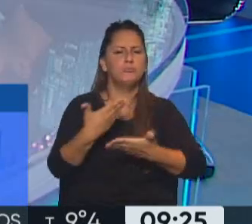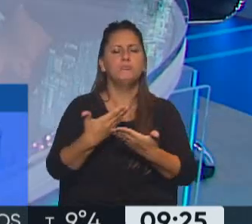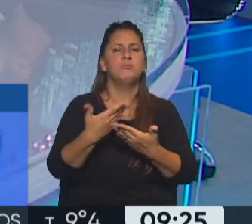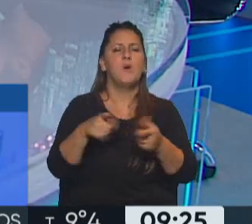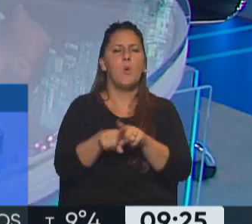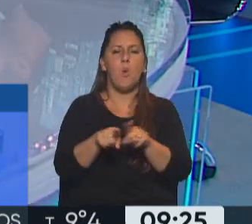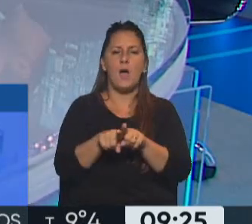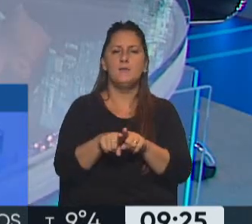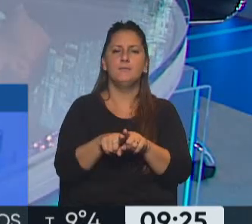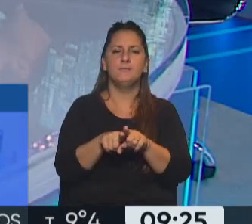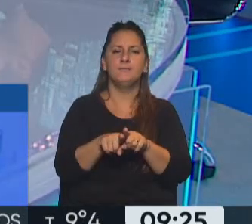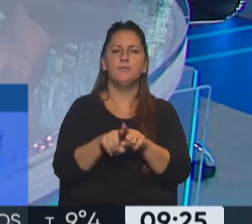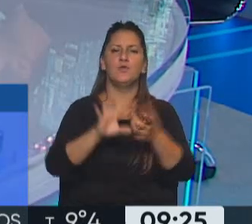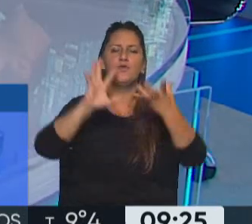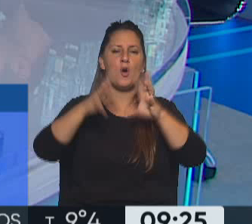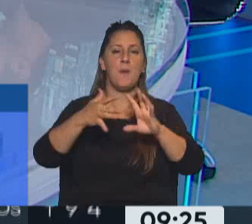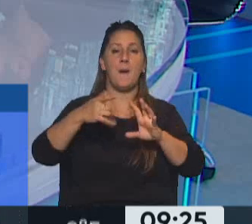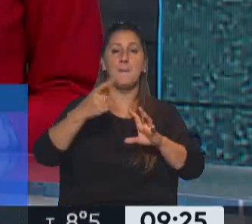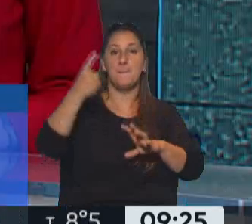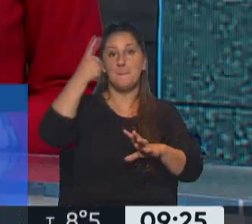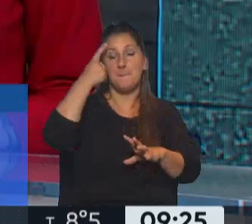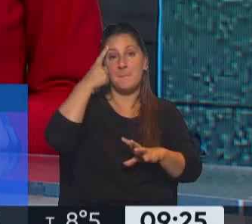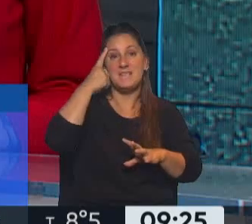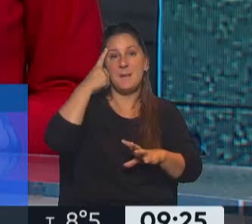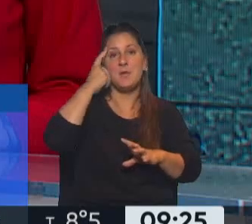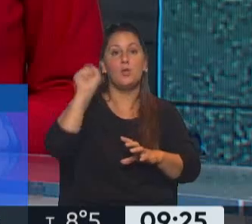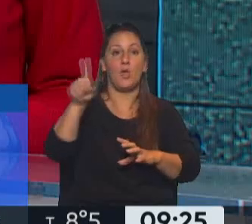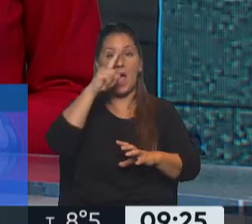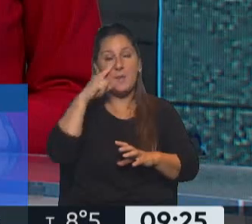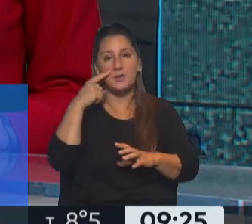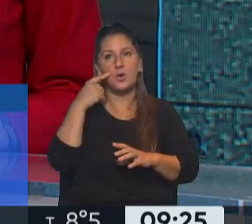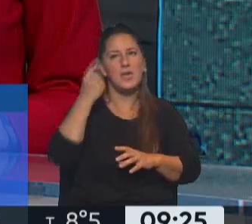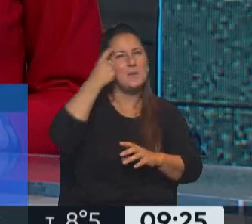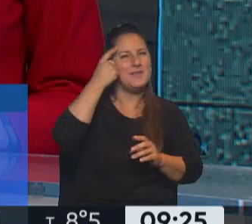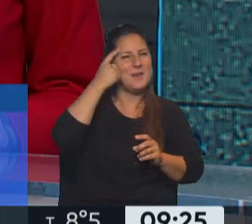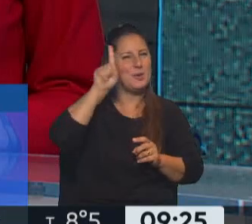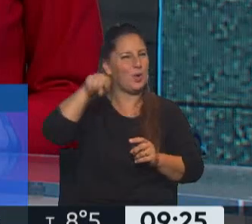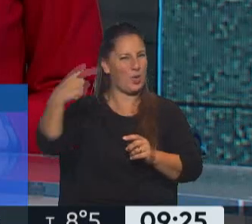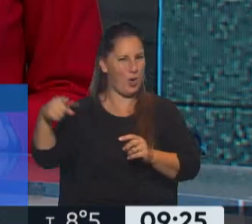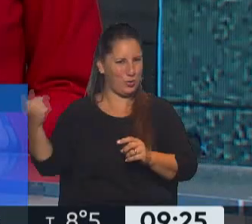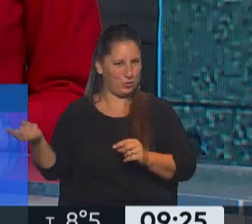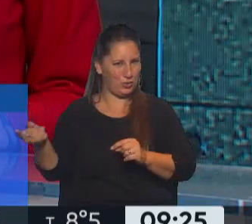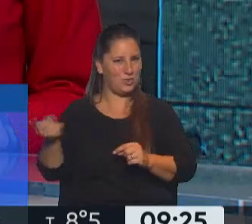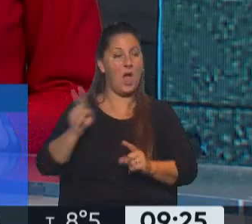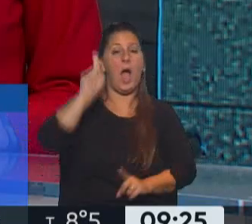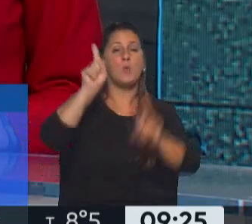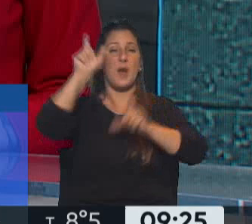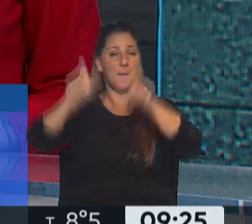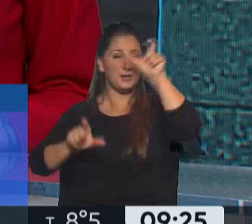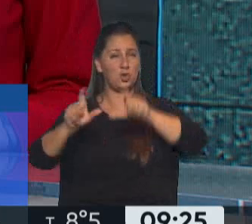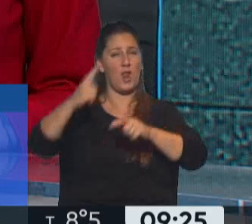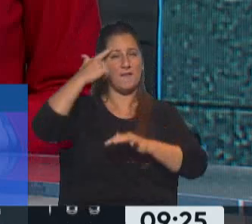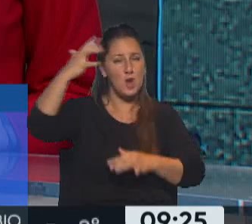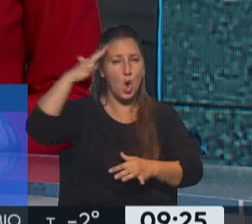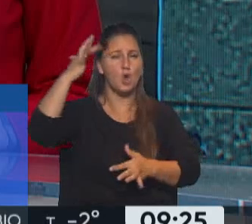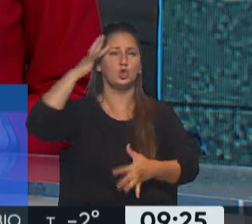incorporaba las miradas que son muy propias de Alberto y otras que no tanto, quizás. Y algunos analistas o algunos